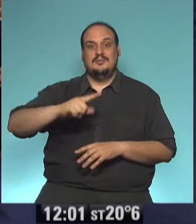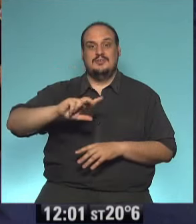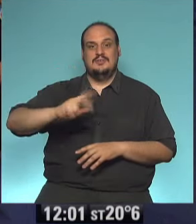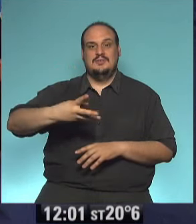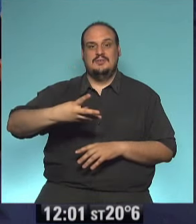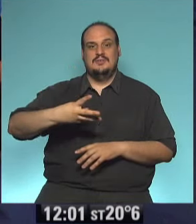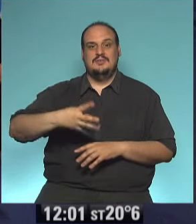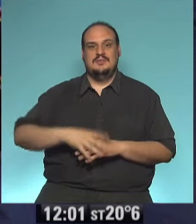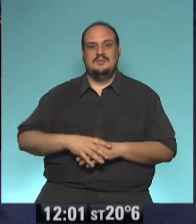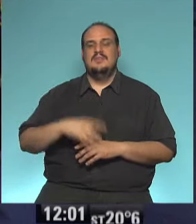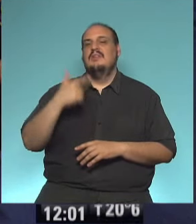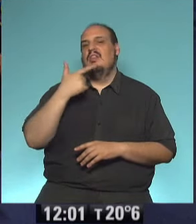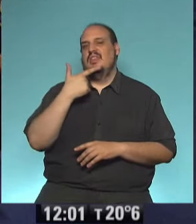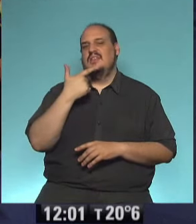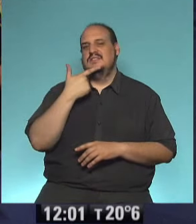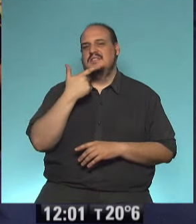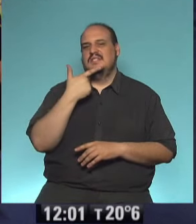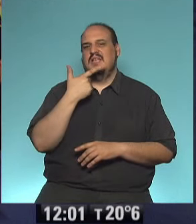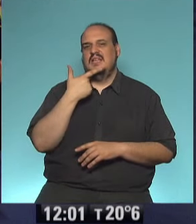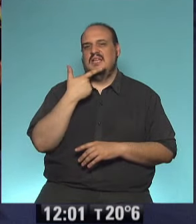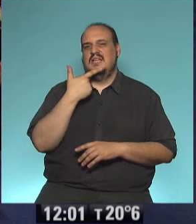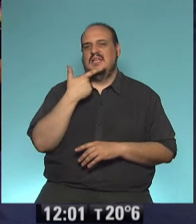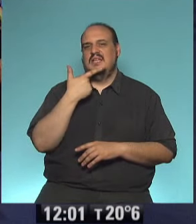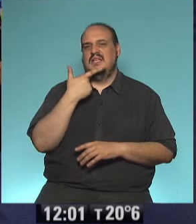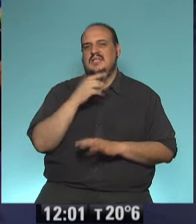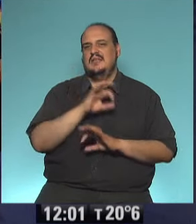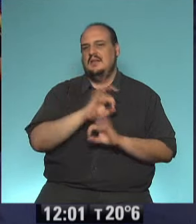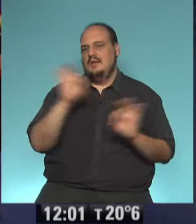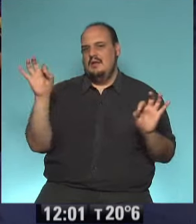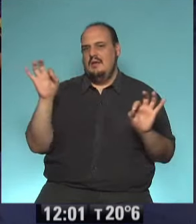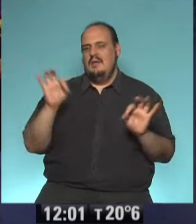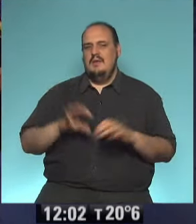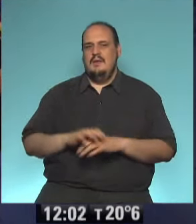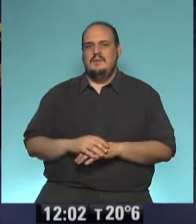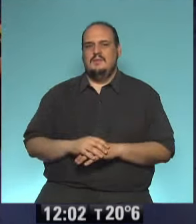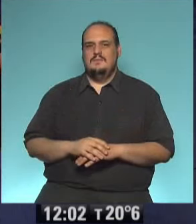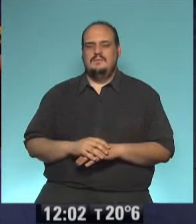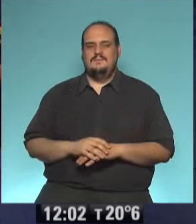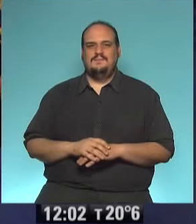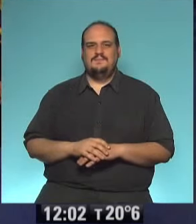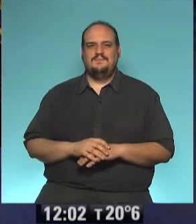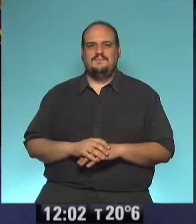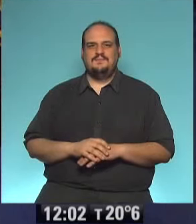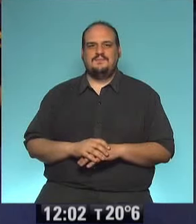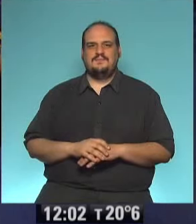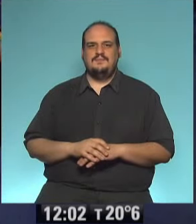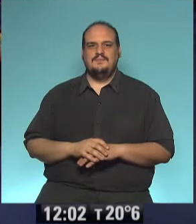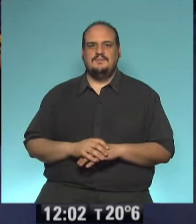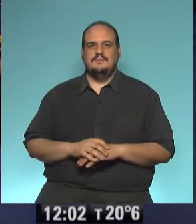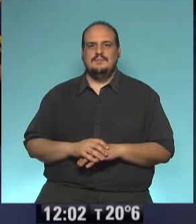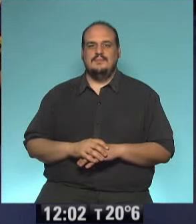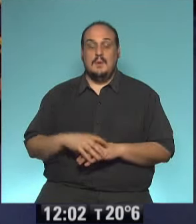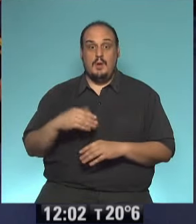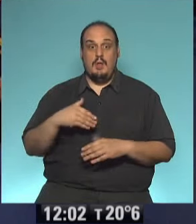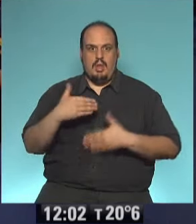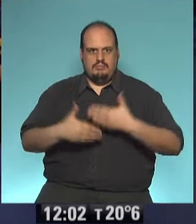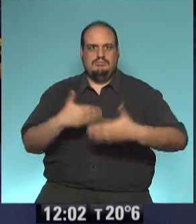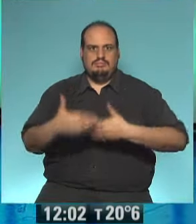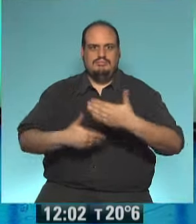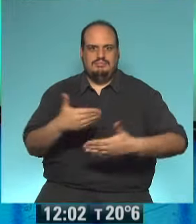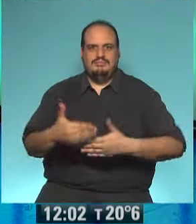dos, tres, cuatro. 17, no pasa nada. ¿Pasaba algo en el 17? Lo sabemos no pasa por nada. Múltiplo, no pasa nada. Así que seguimos. Bueno, pero estás avanzando, vamos.